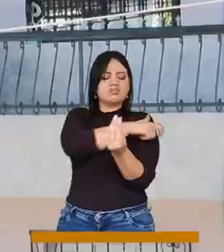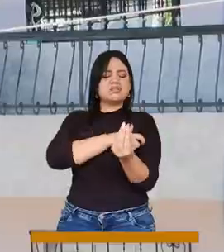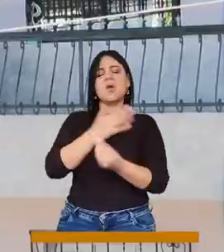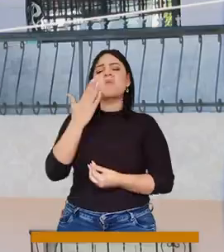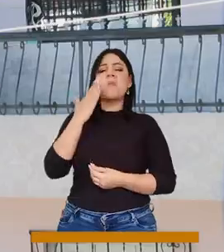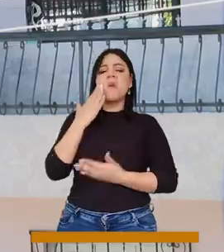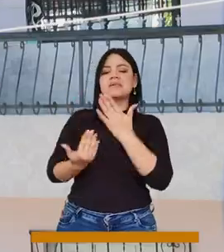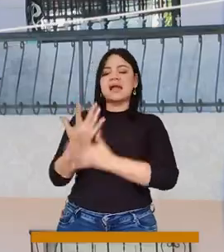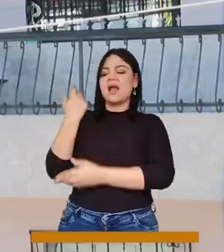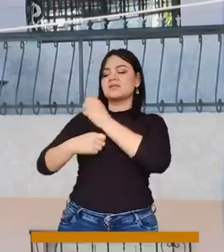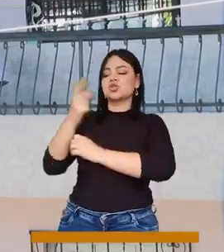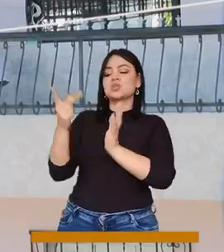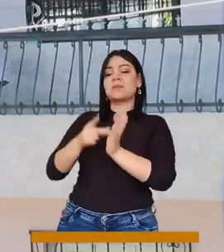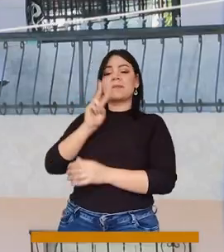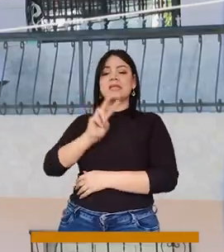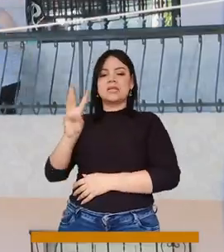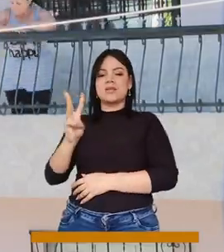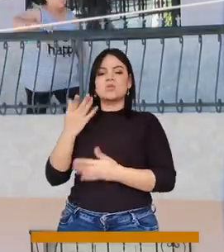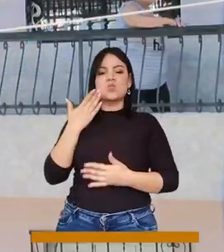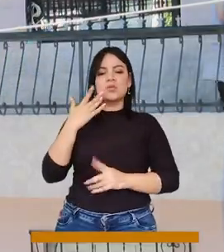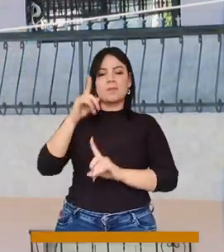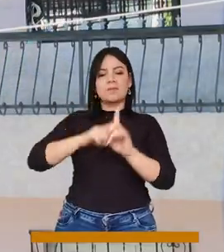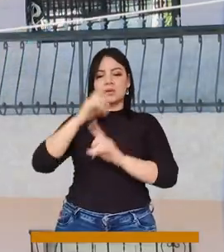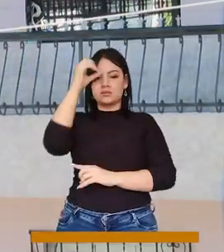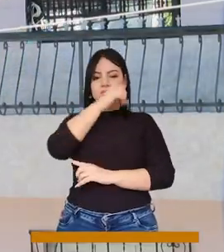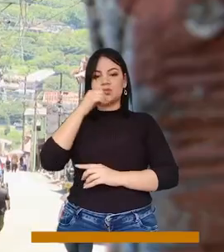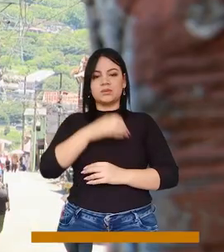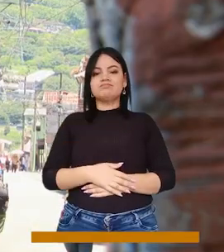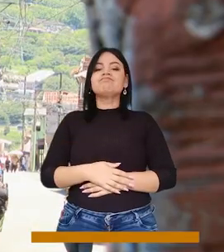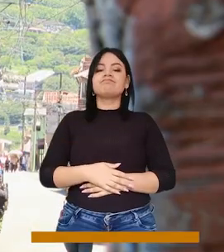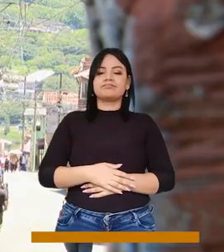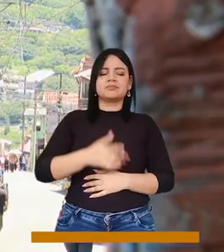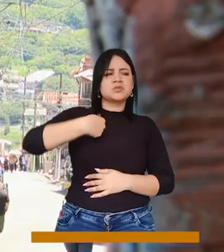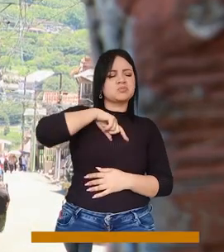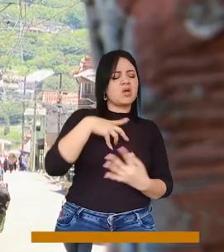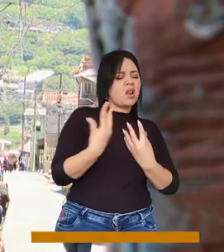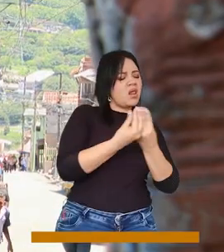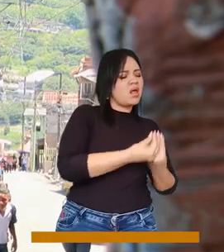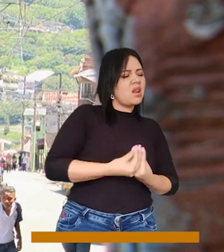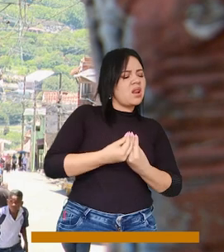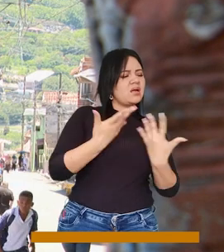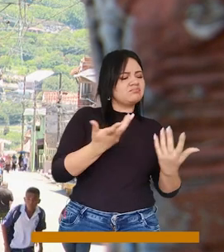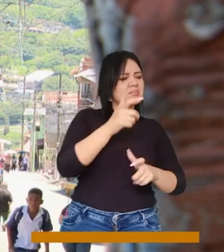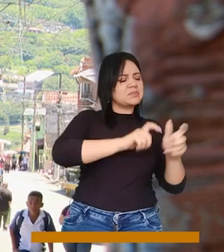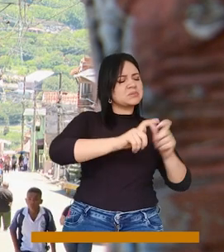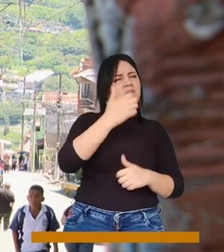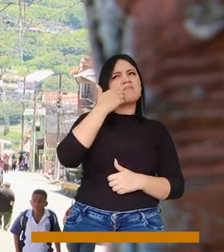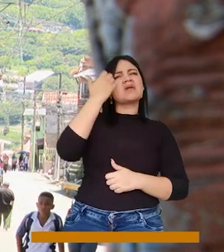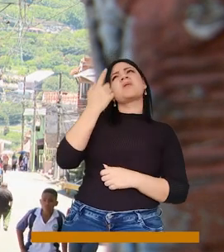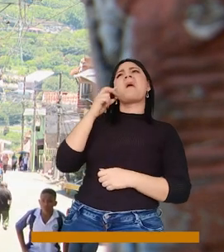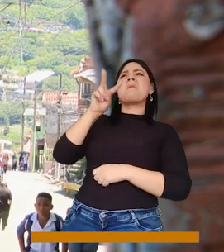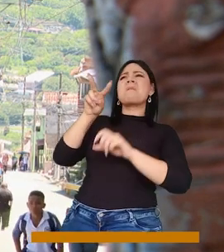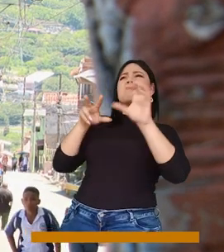El Comité de Convivencia fue creado en el año 2023, en octubre. Fue una necesidad de nosotros, y más que todo